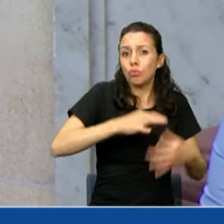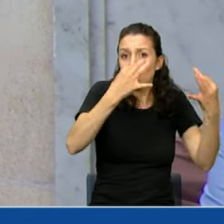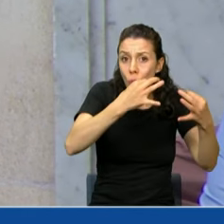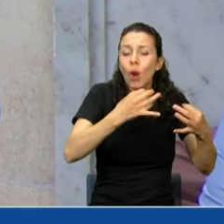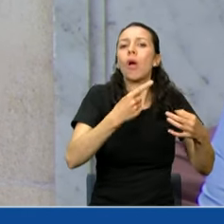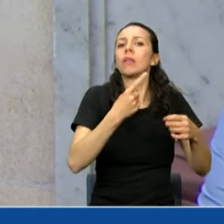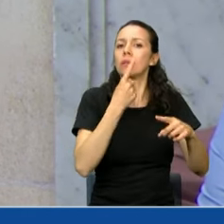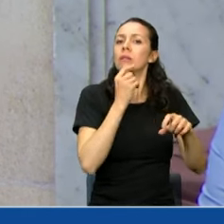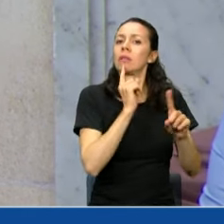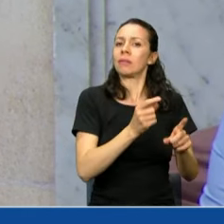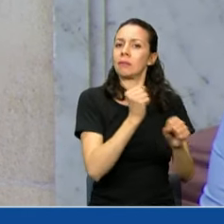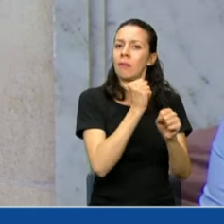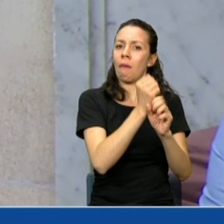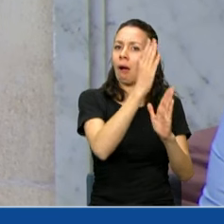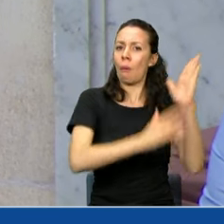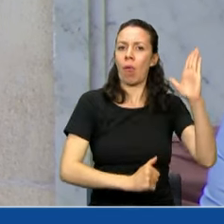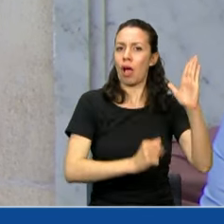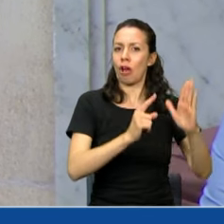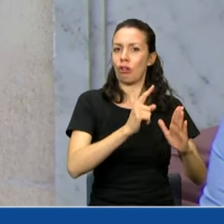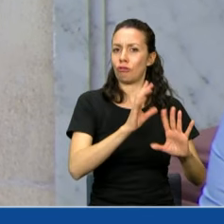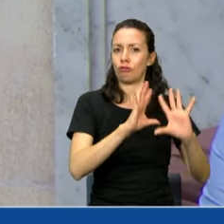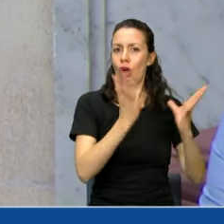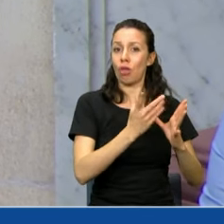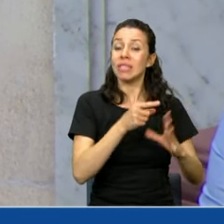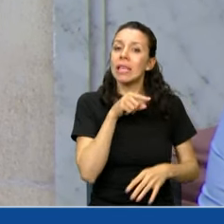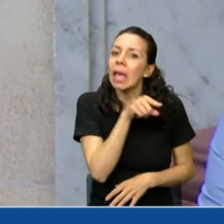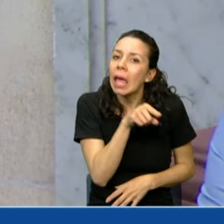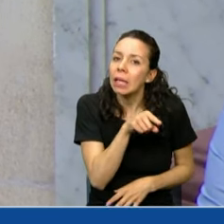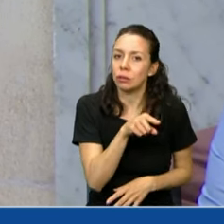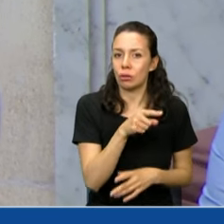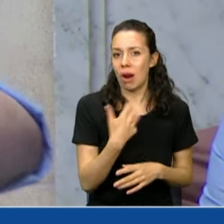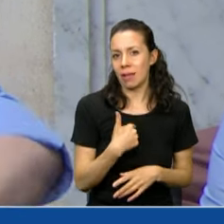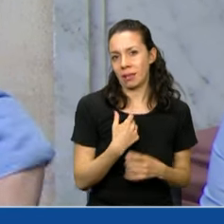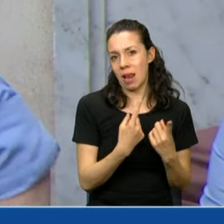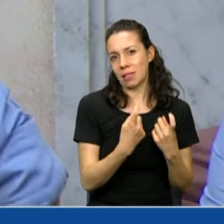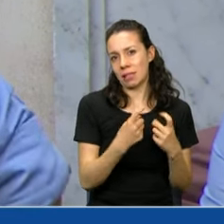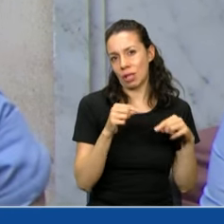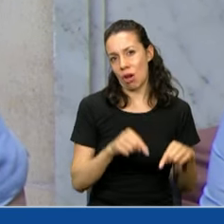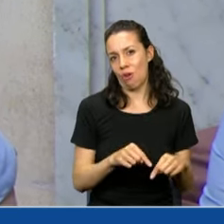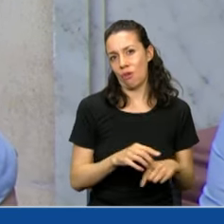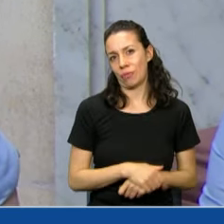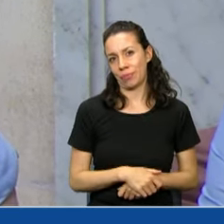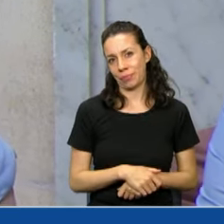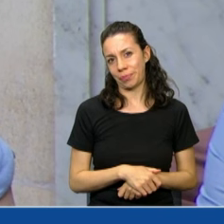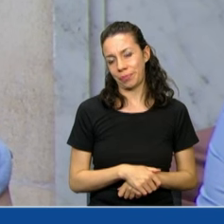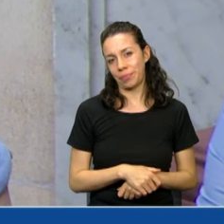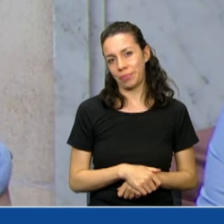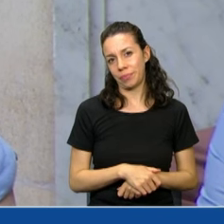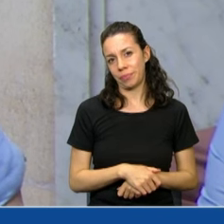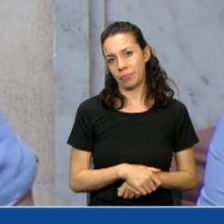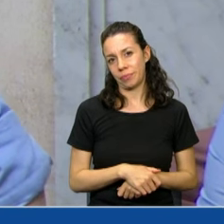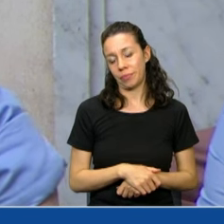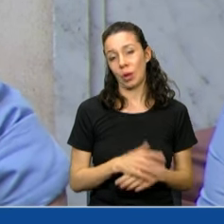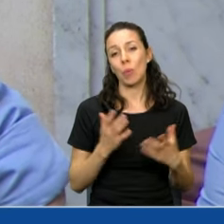está registrado Qué es lo que está necesitando la República Argentina hoy por eso